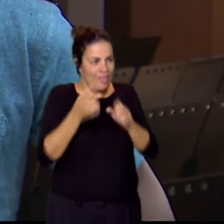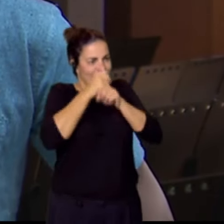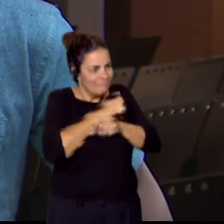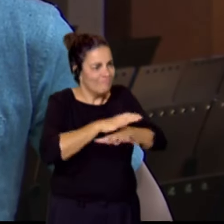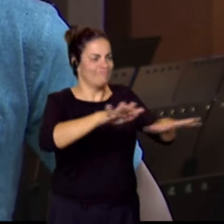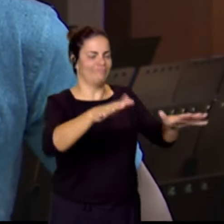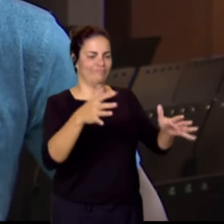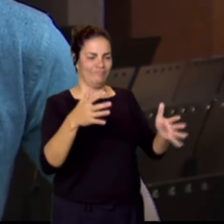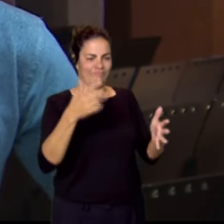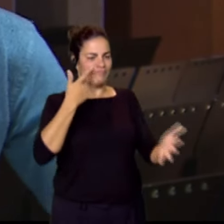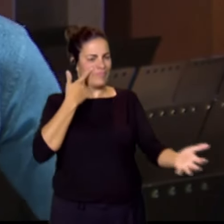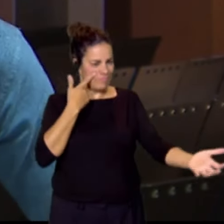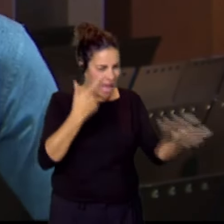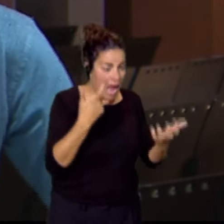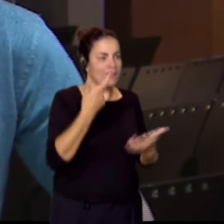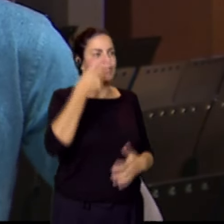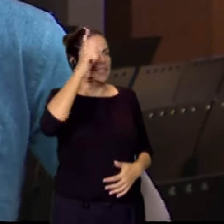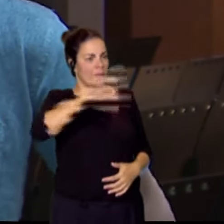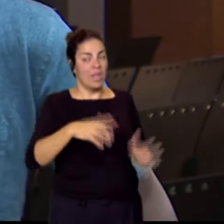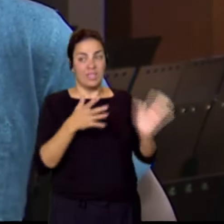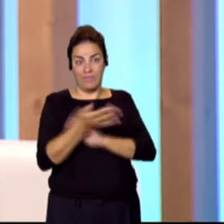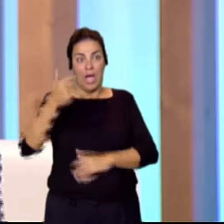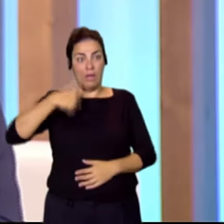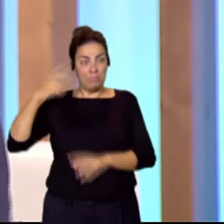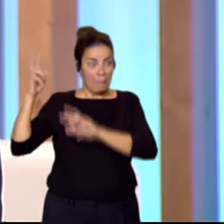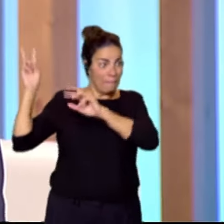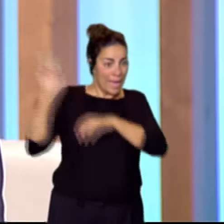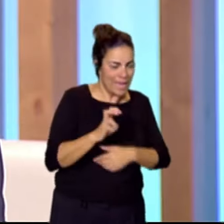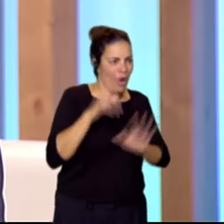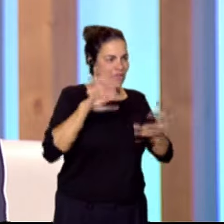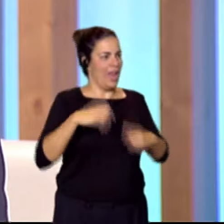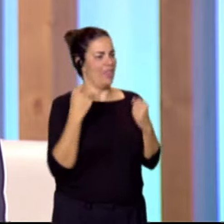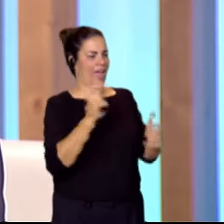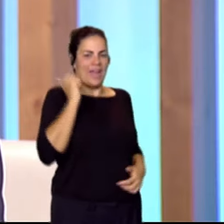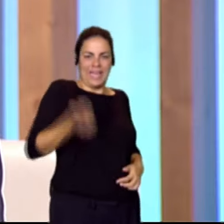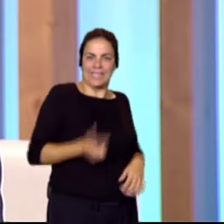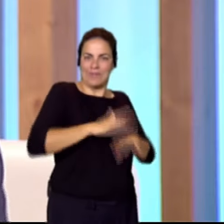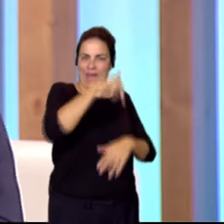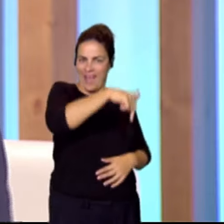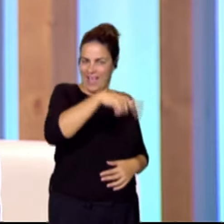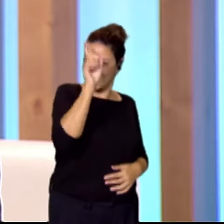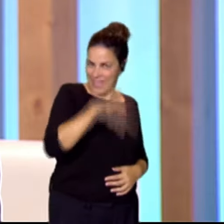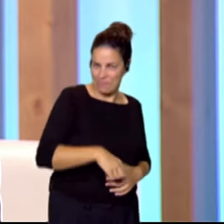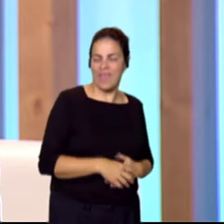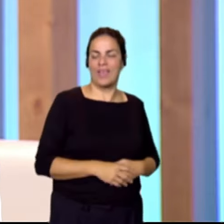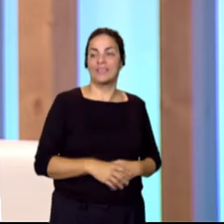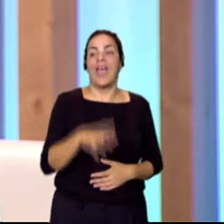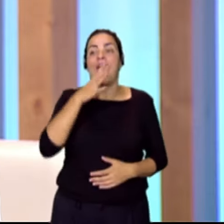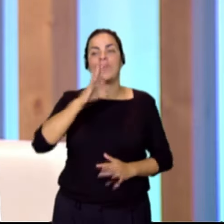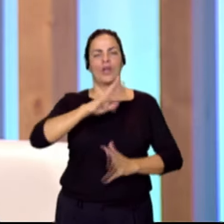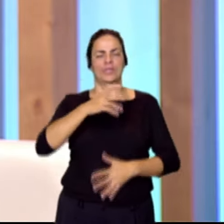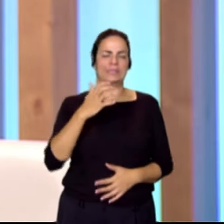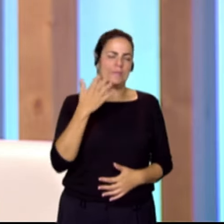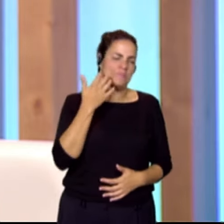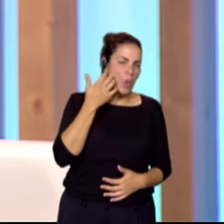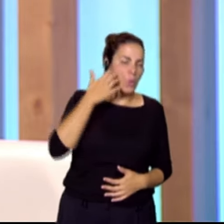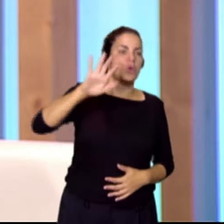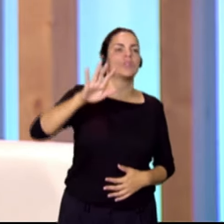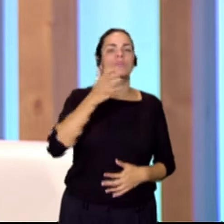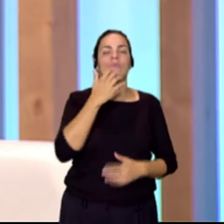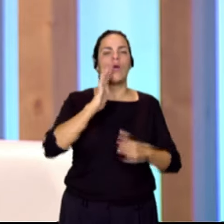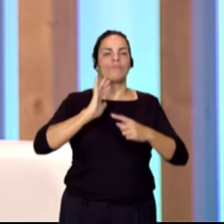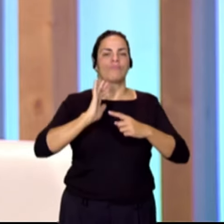es una enriquecimiento que dejamos aquí vamos ya con nuestras noticias curiosas y lo hacemos con la feria de abril de Sevilla